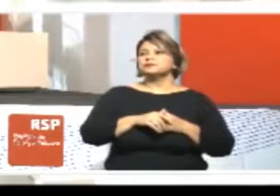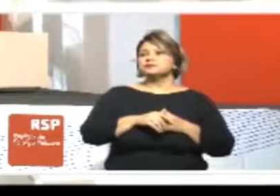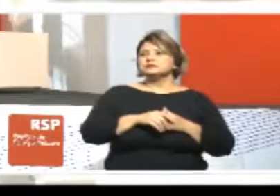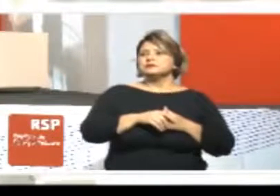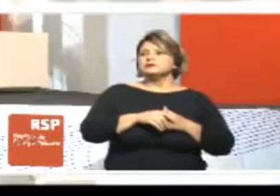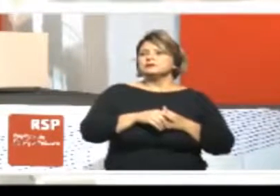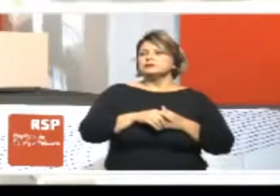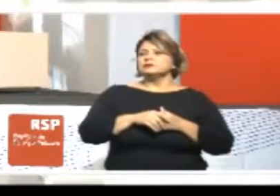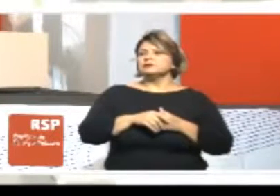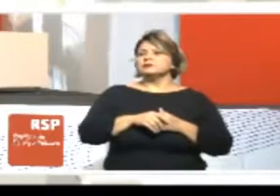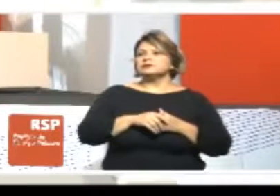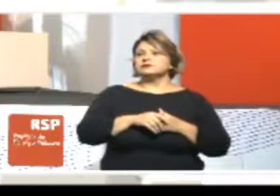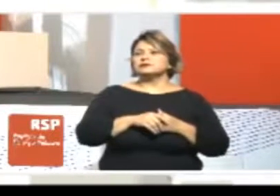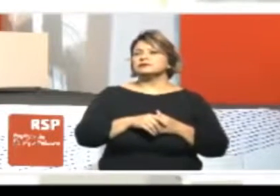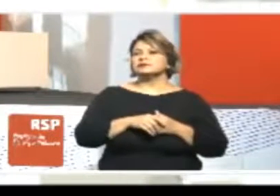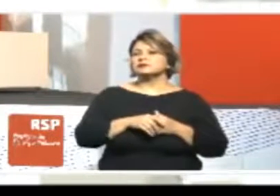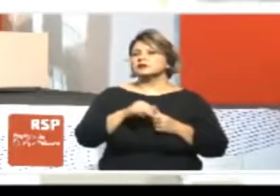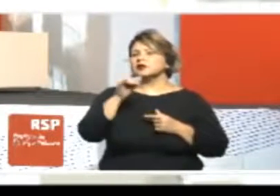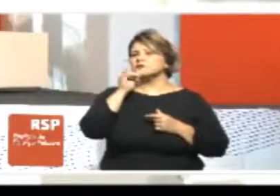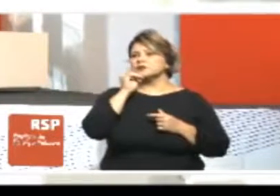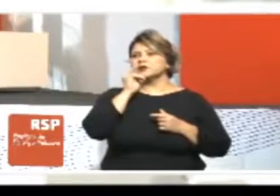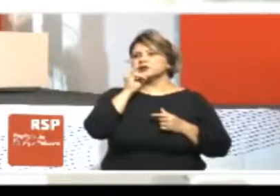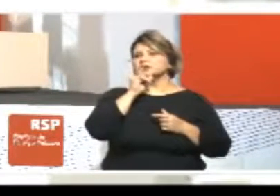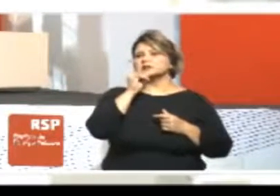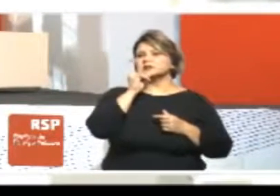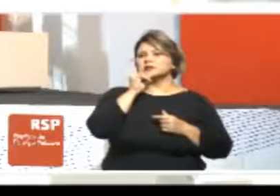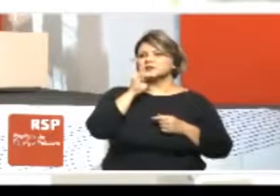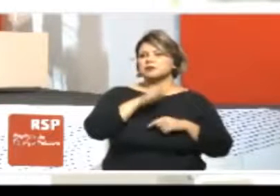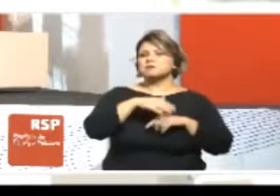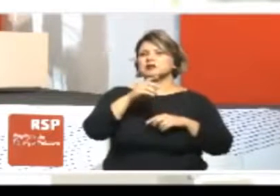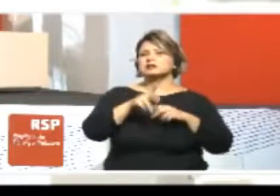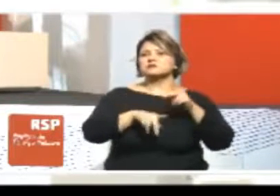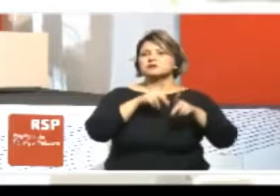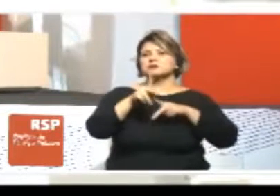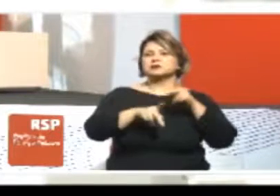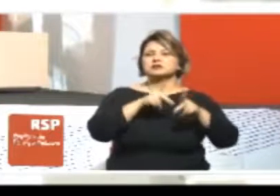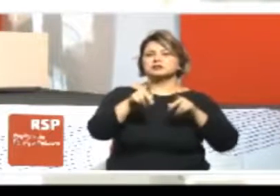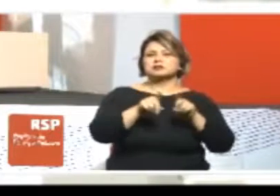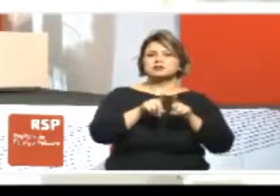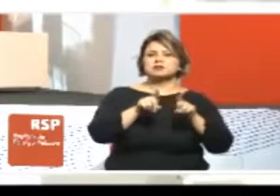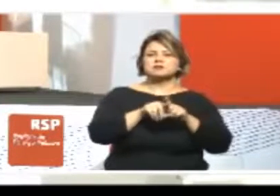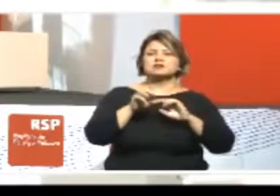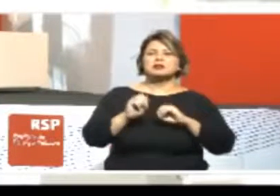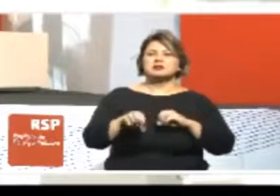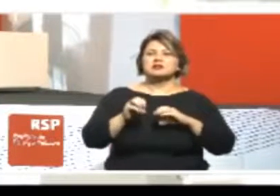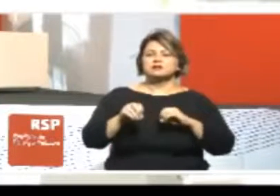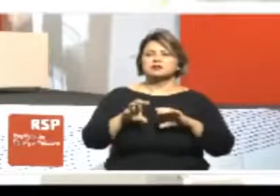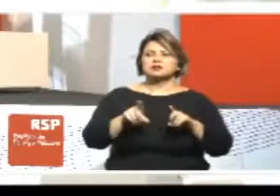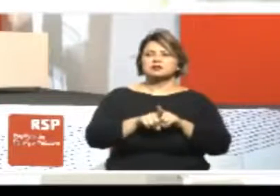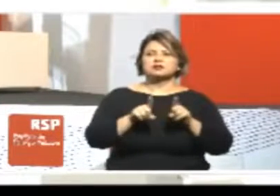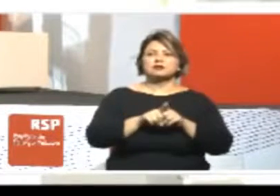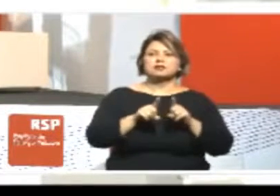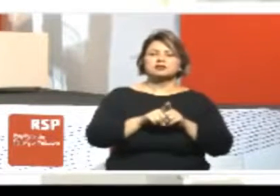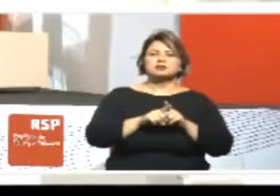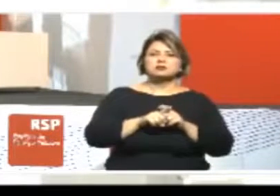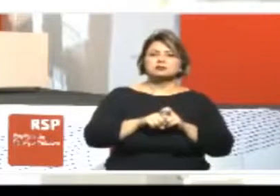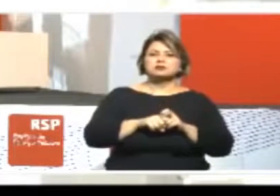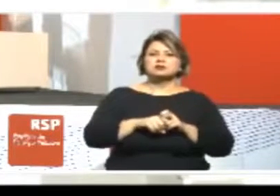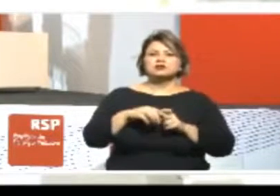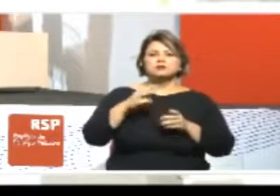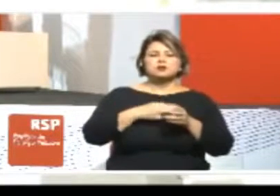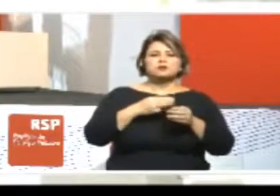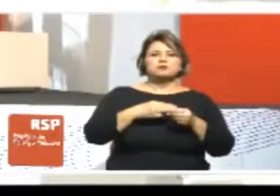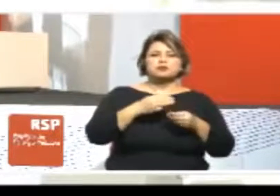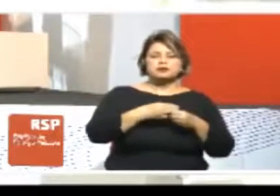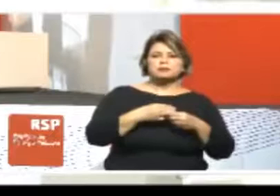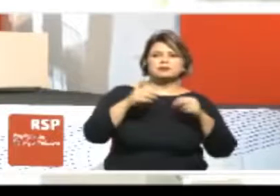como mayor población, menor cobertura de educación, mayor nivel de desigualdad en el municipio, menor